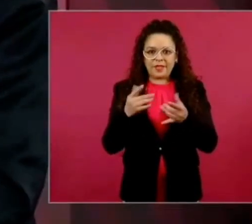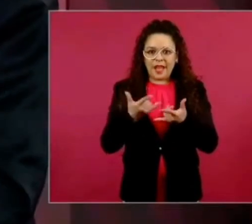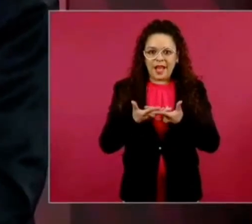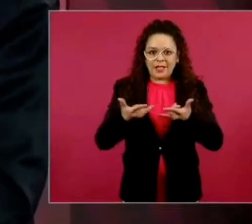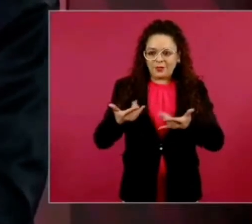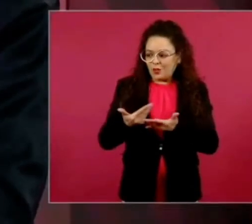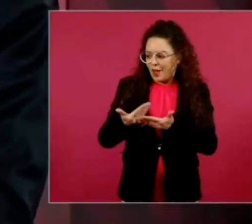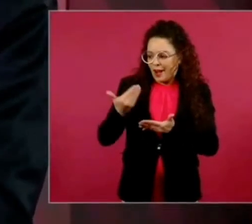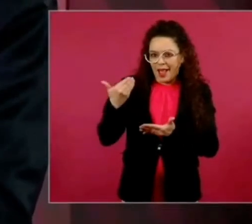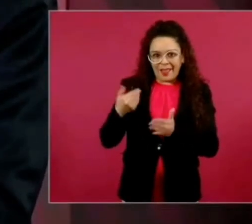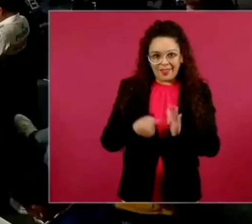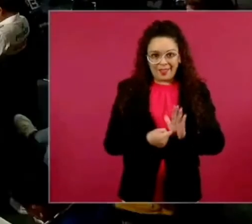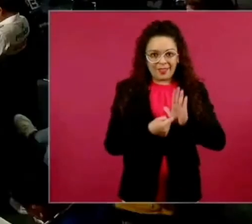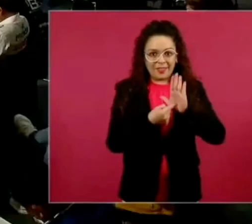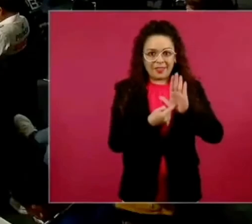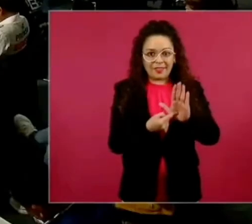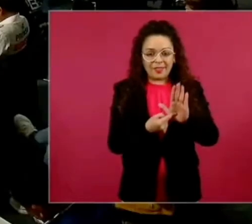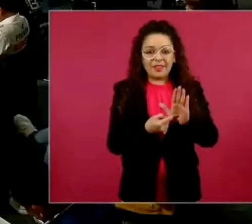antes.